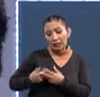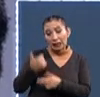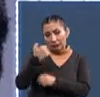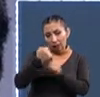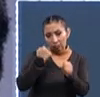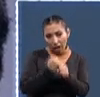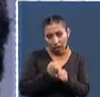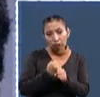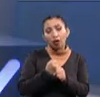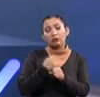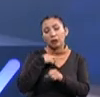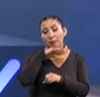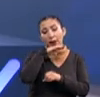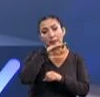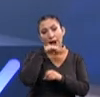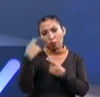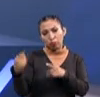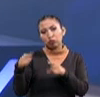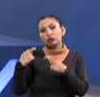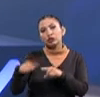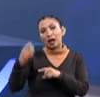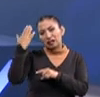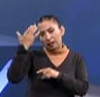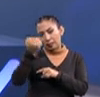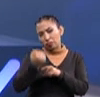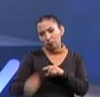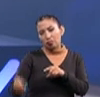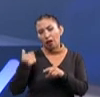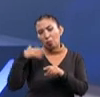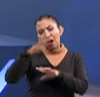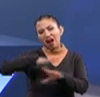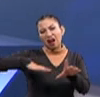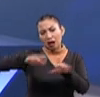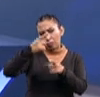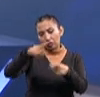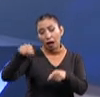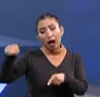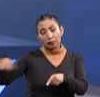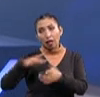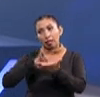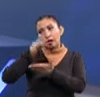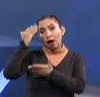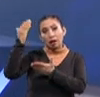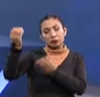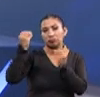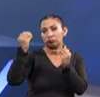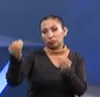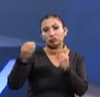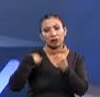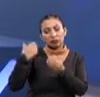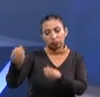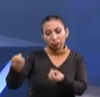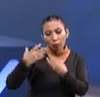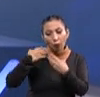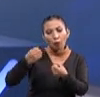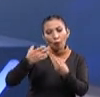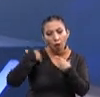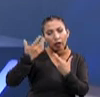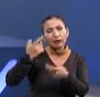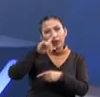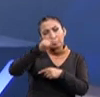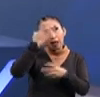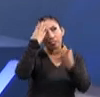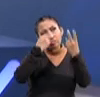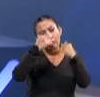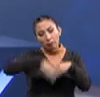a los 6 años. Bueno, mi mamá es musicóloga, está mucho en el medio musical y a ella le debo muchas herramientas que desarrollé